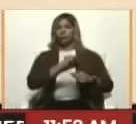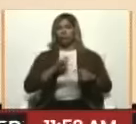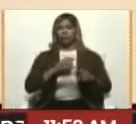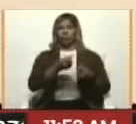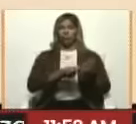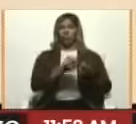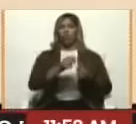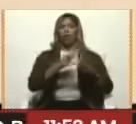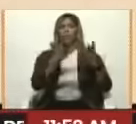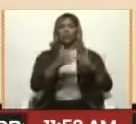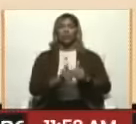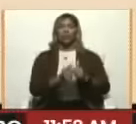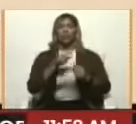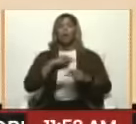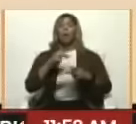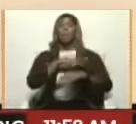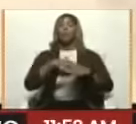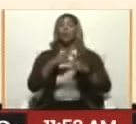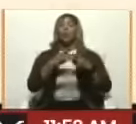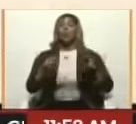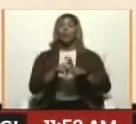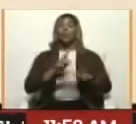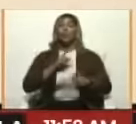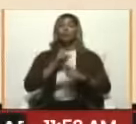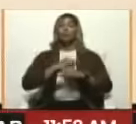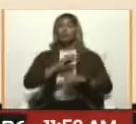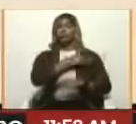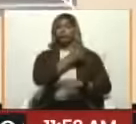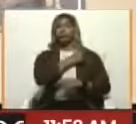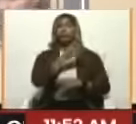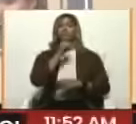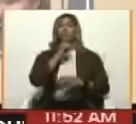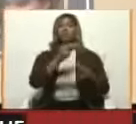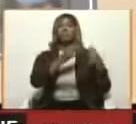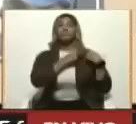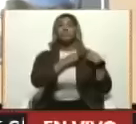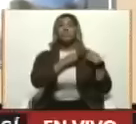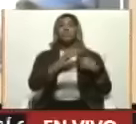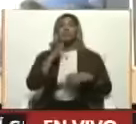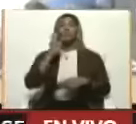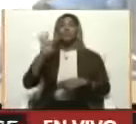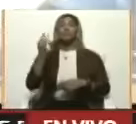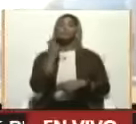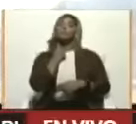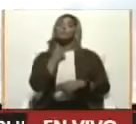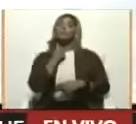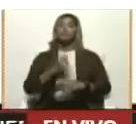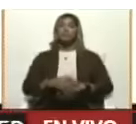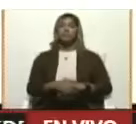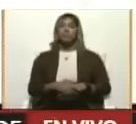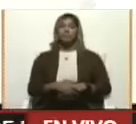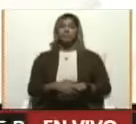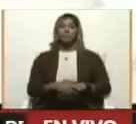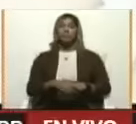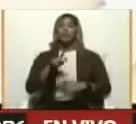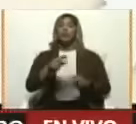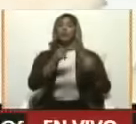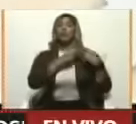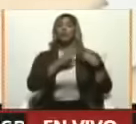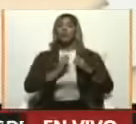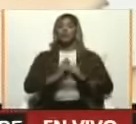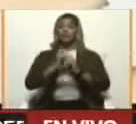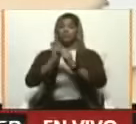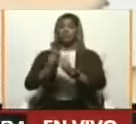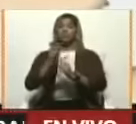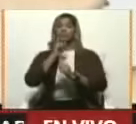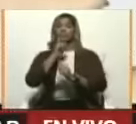administrativa. El Ministerio Público está bajo la dirección y responsabilidad del Fiscal General de la República, quien es designado por